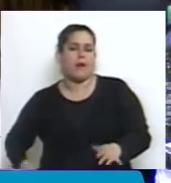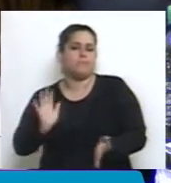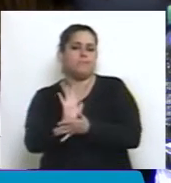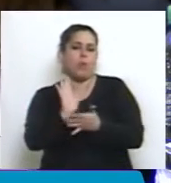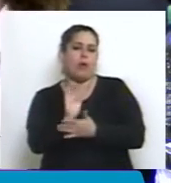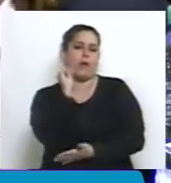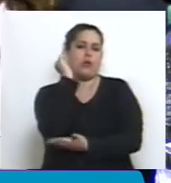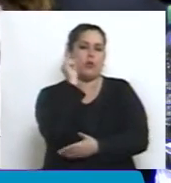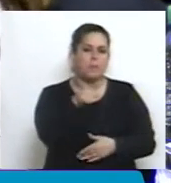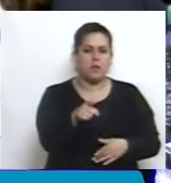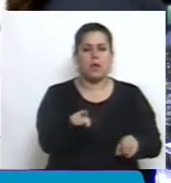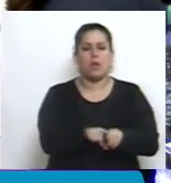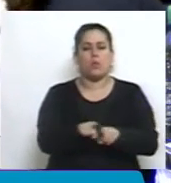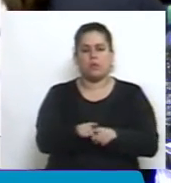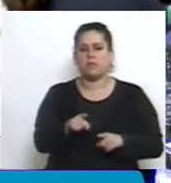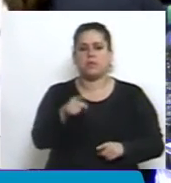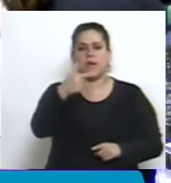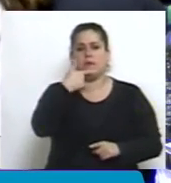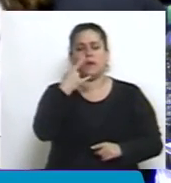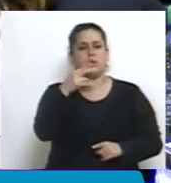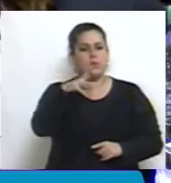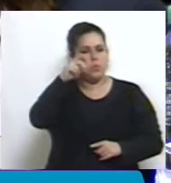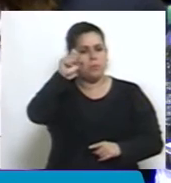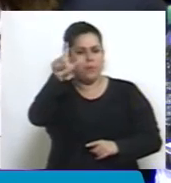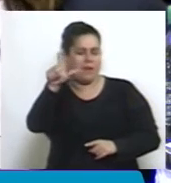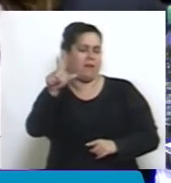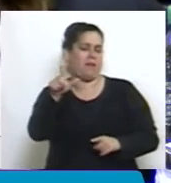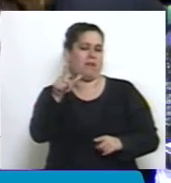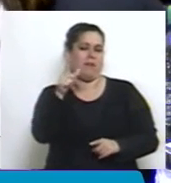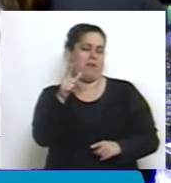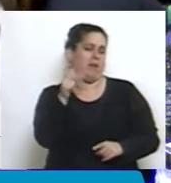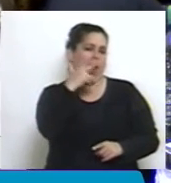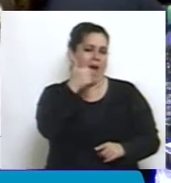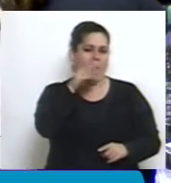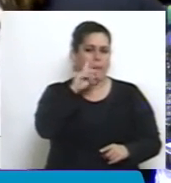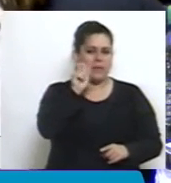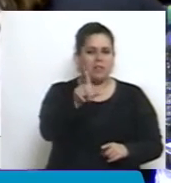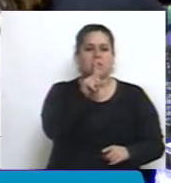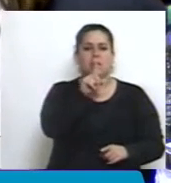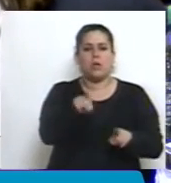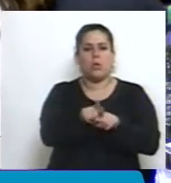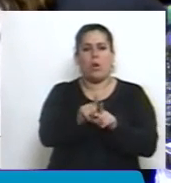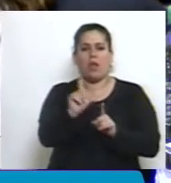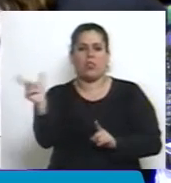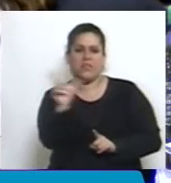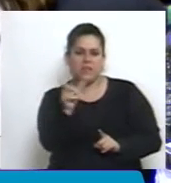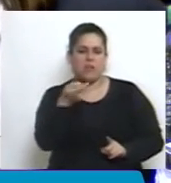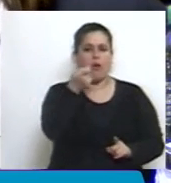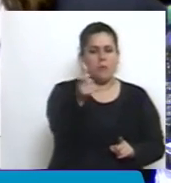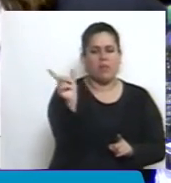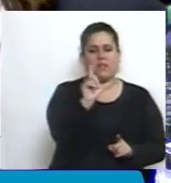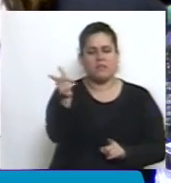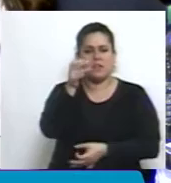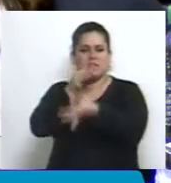los superávit gemelos, con un dólar competitivo y con variables que